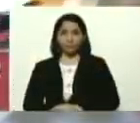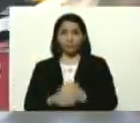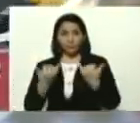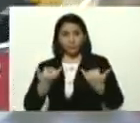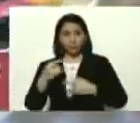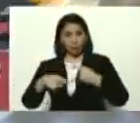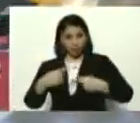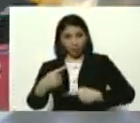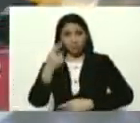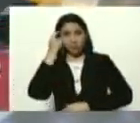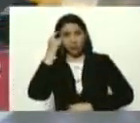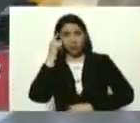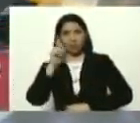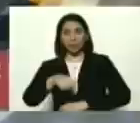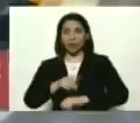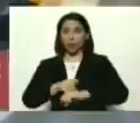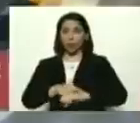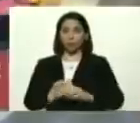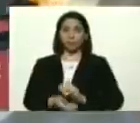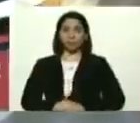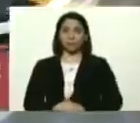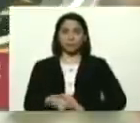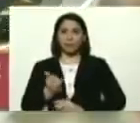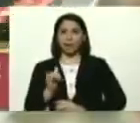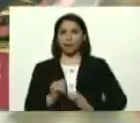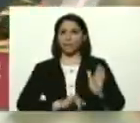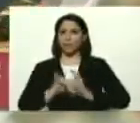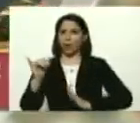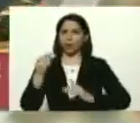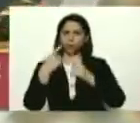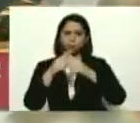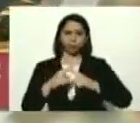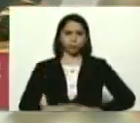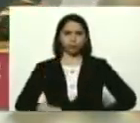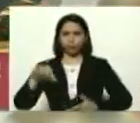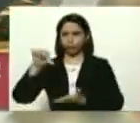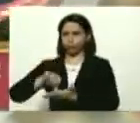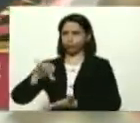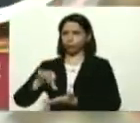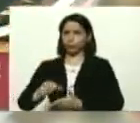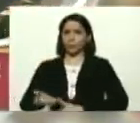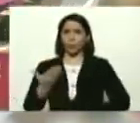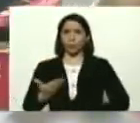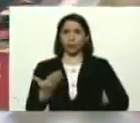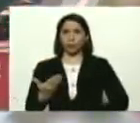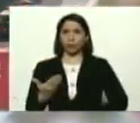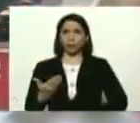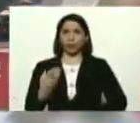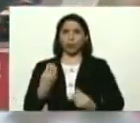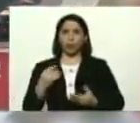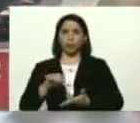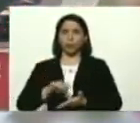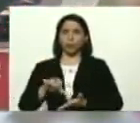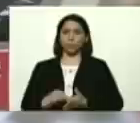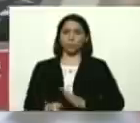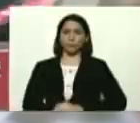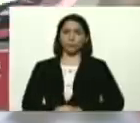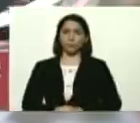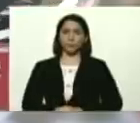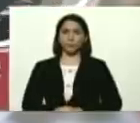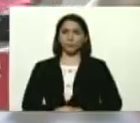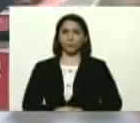estos días, en estas horas, está registrando un foco importante como epicentro